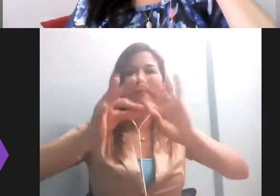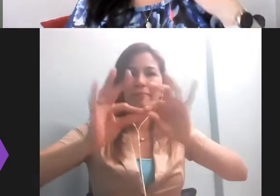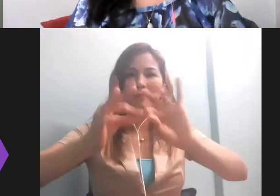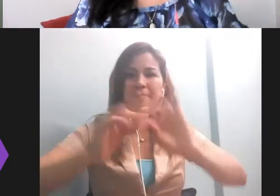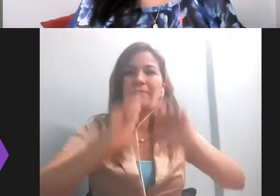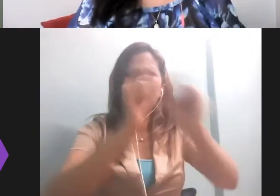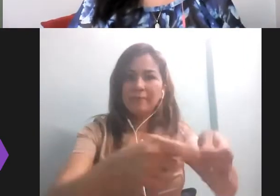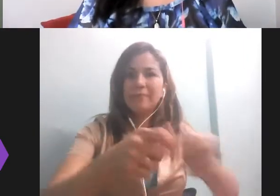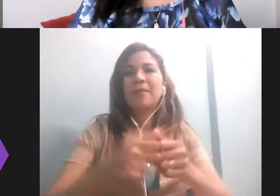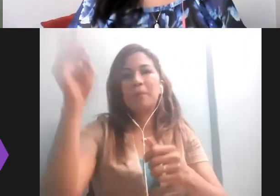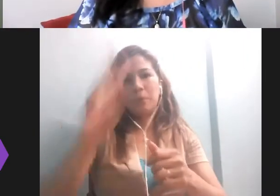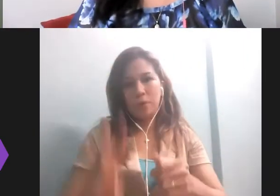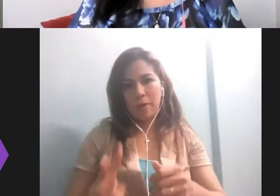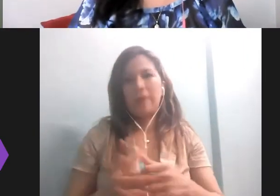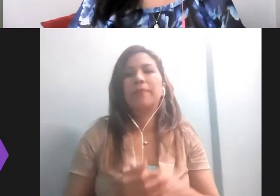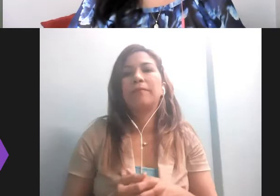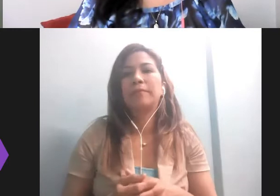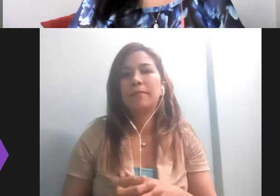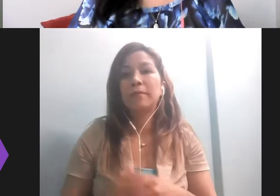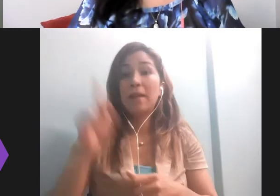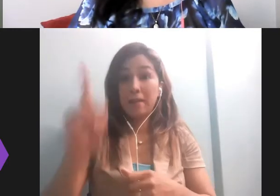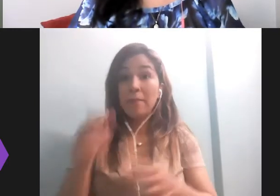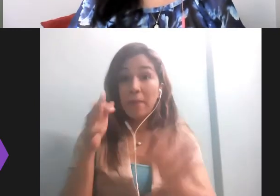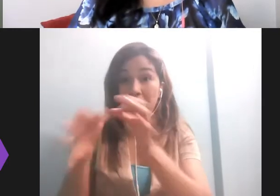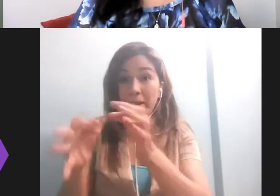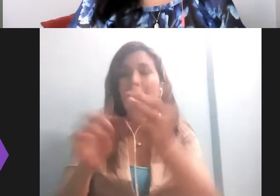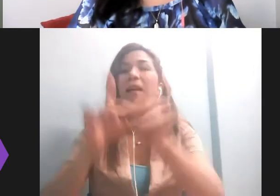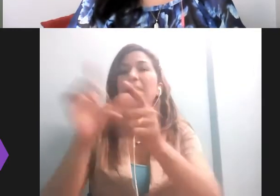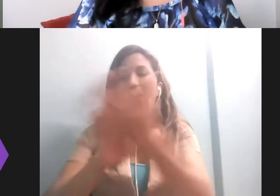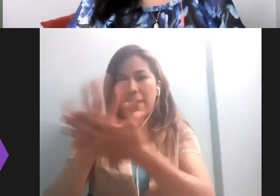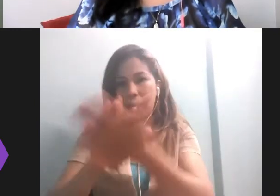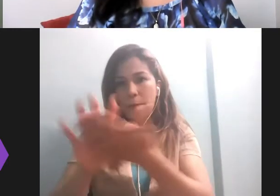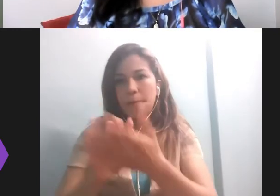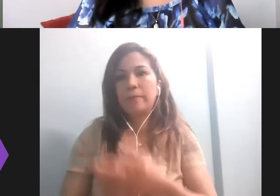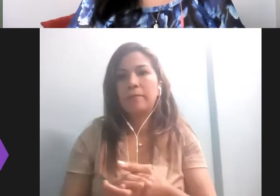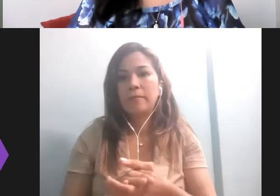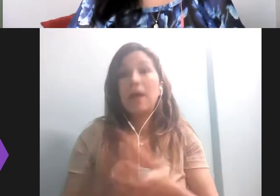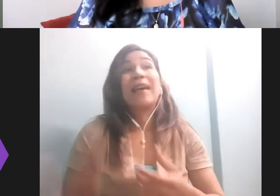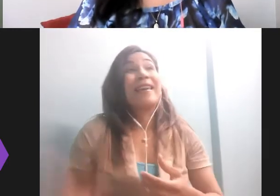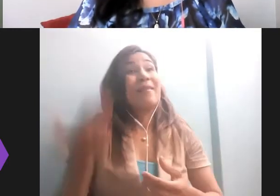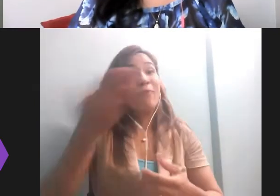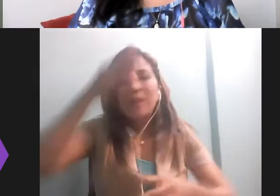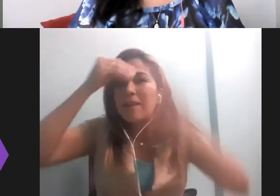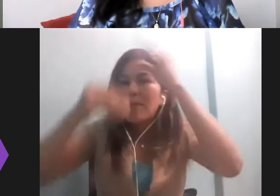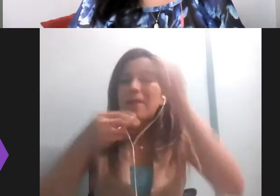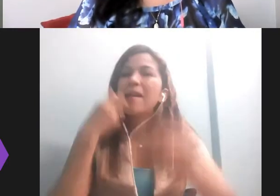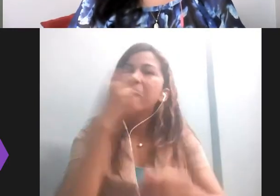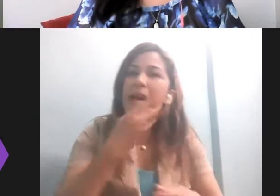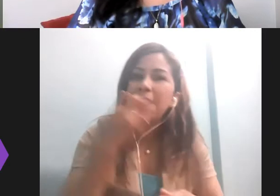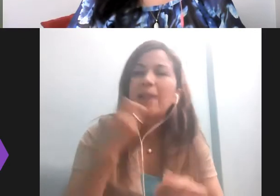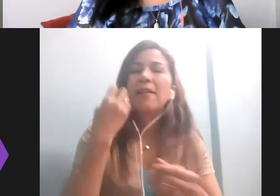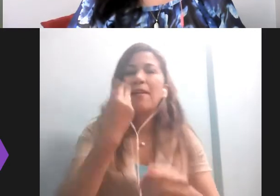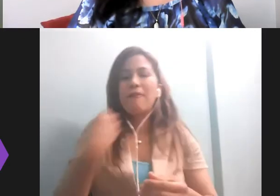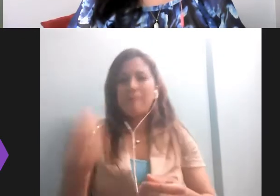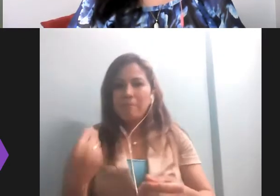mencionaba Dalia, ¿no? Sobre la lengua como tal, sí, realmente es una lengua que se puede aprender como cualquier otra, una segunda lengua,